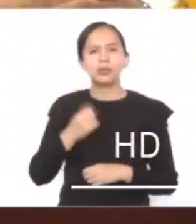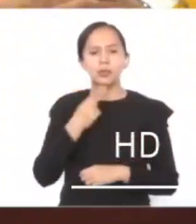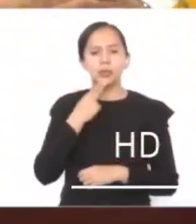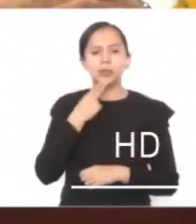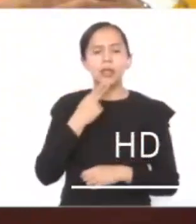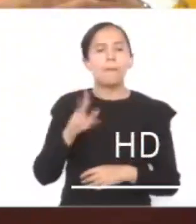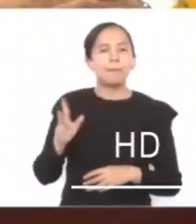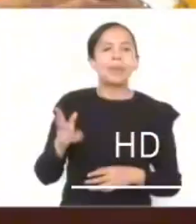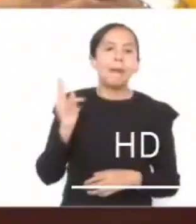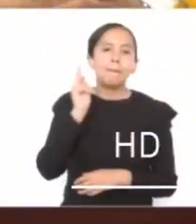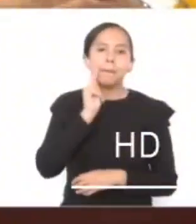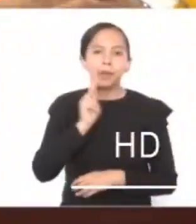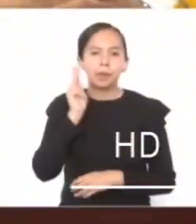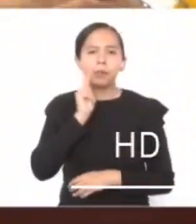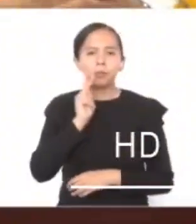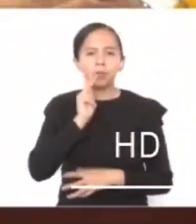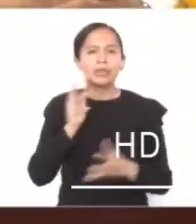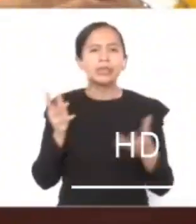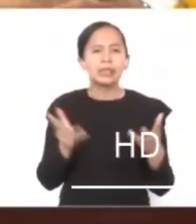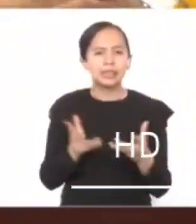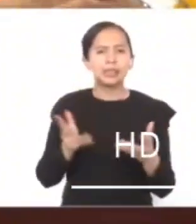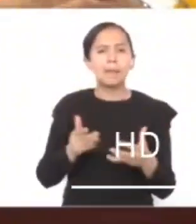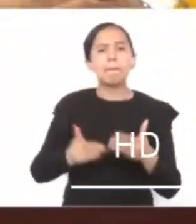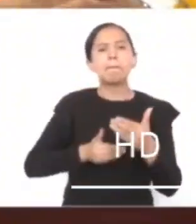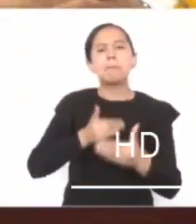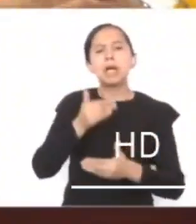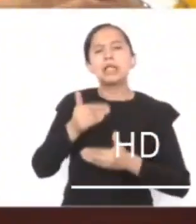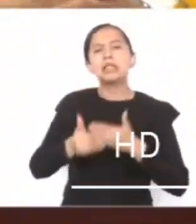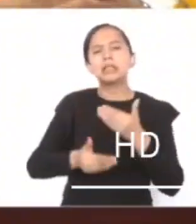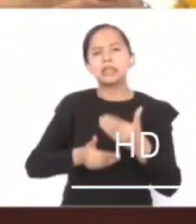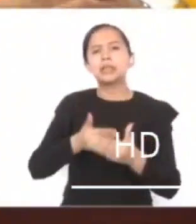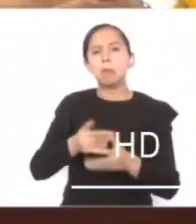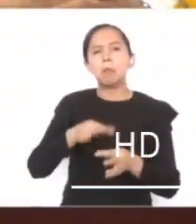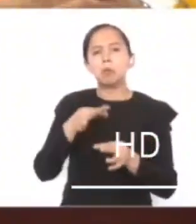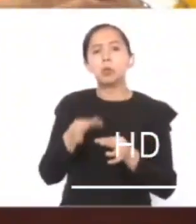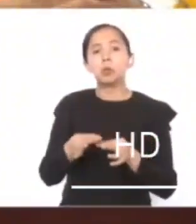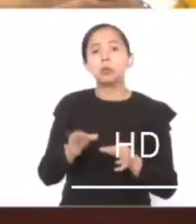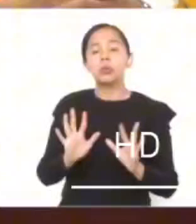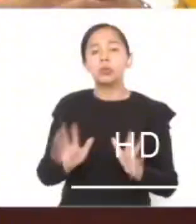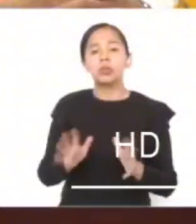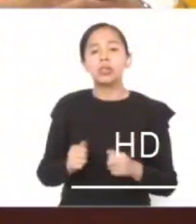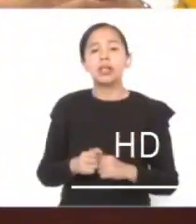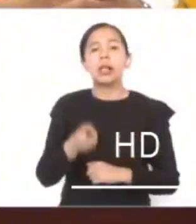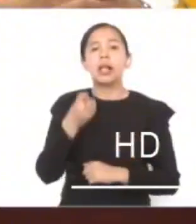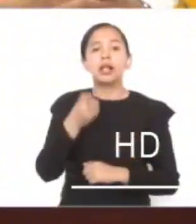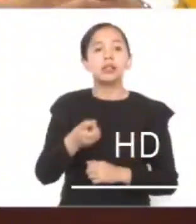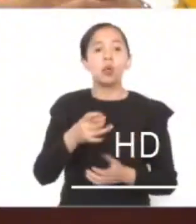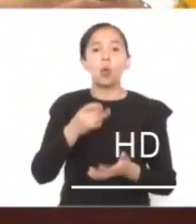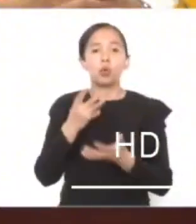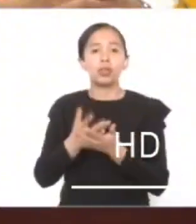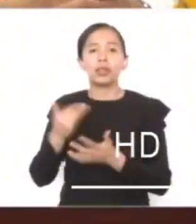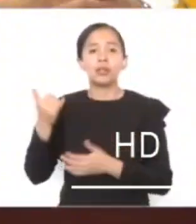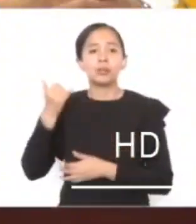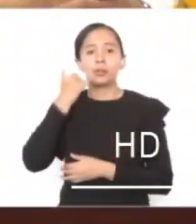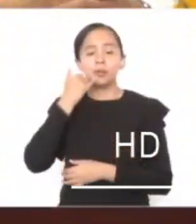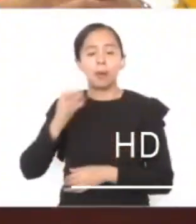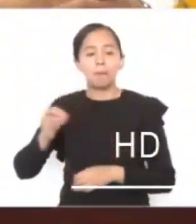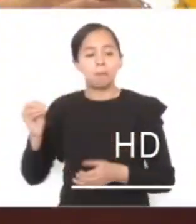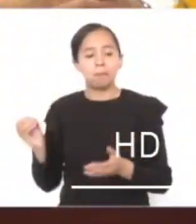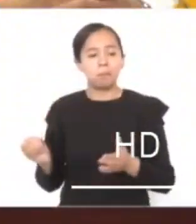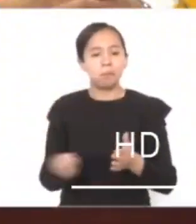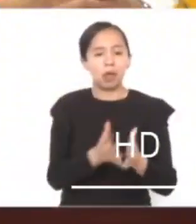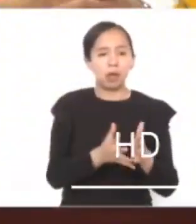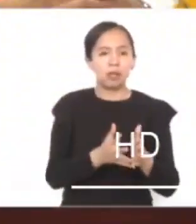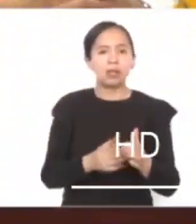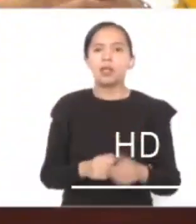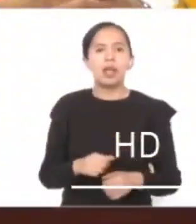hacer estas pruebas, entonces no tenemos duda de que se puede salir en tiempo, y esto llega directamente a los celulares